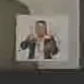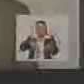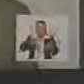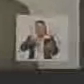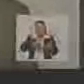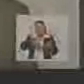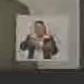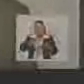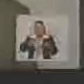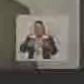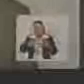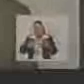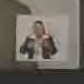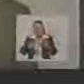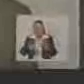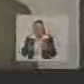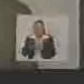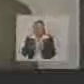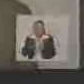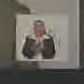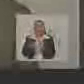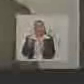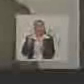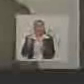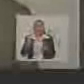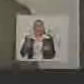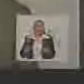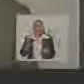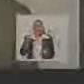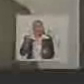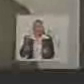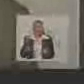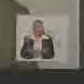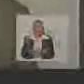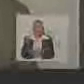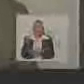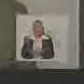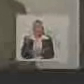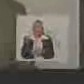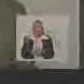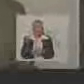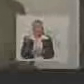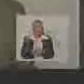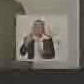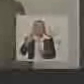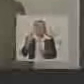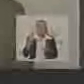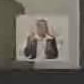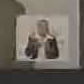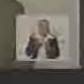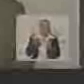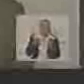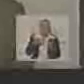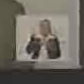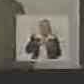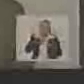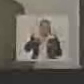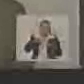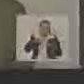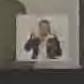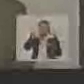los elementos de activos, tanto inmobiliarios como financieros. Pero a su vez me servirá para determinar